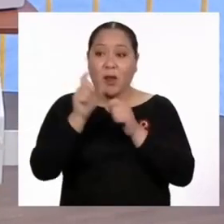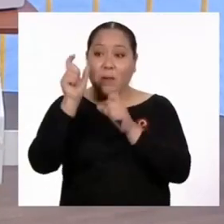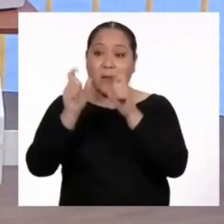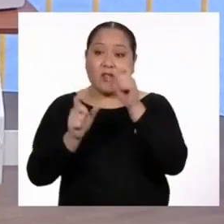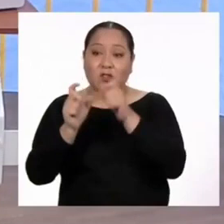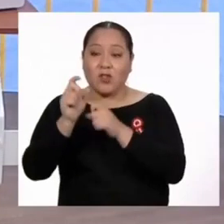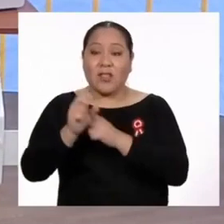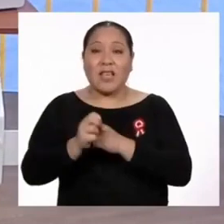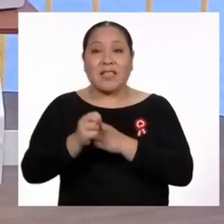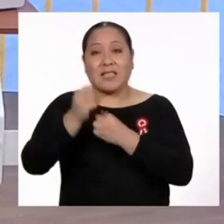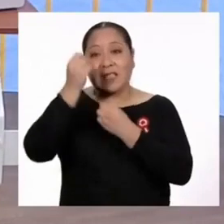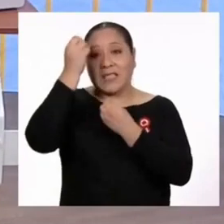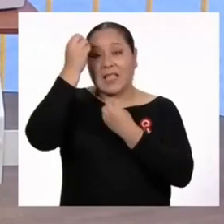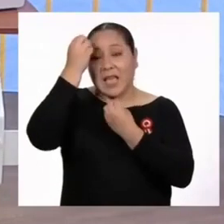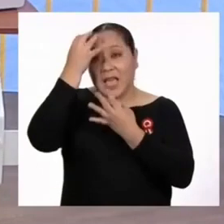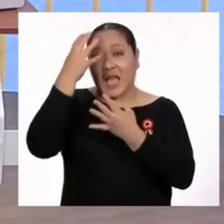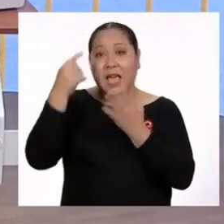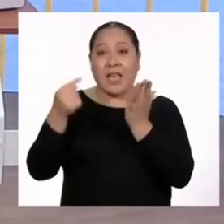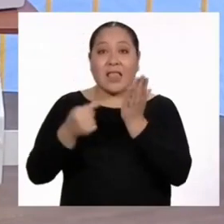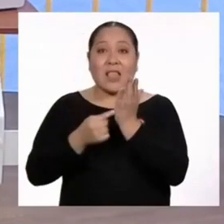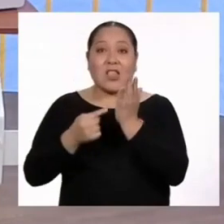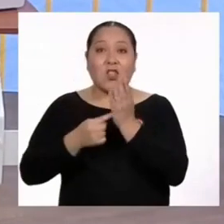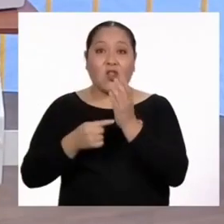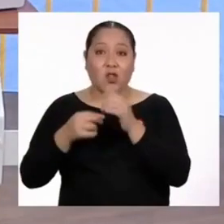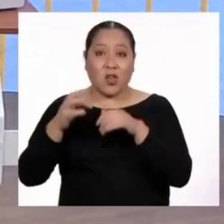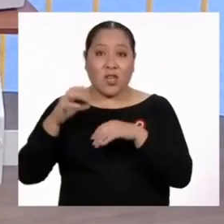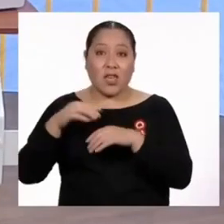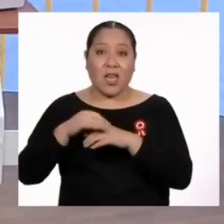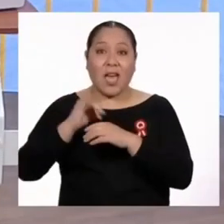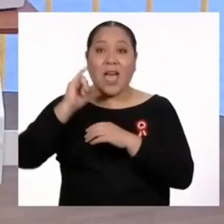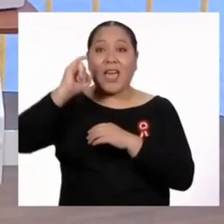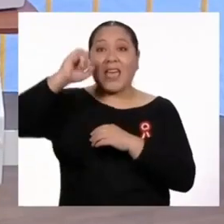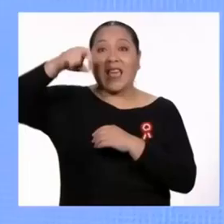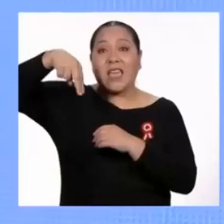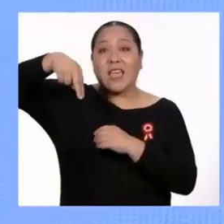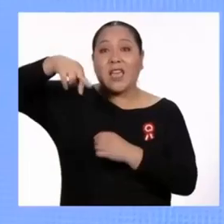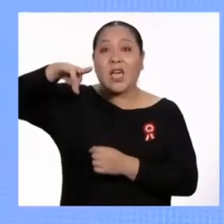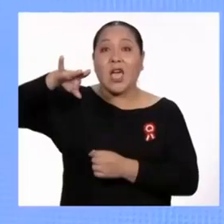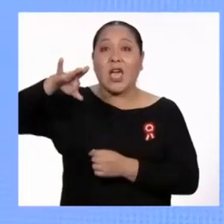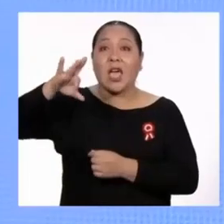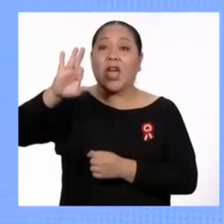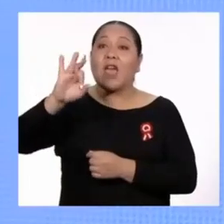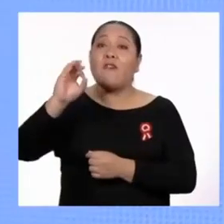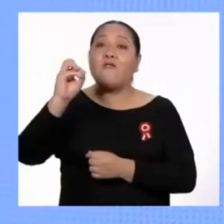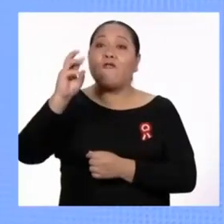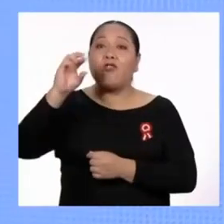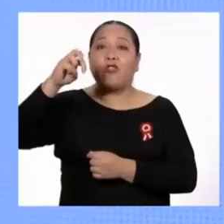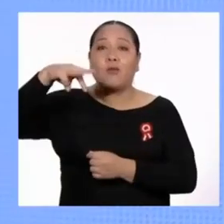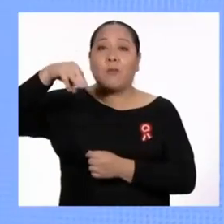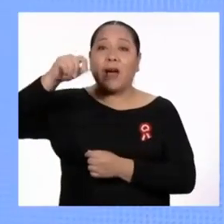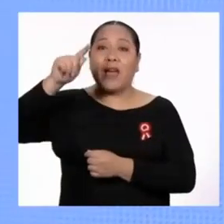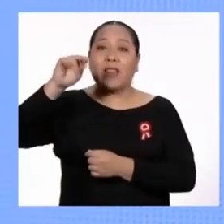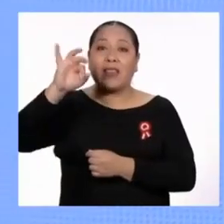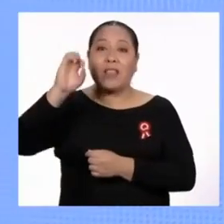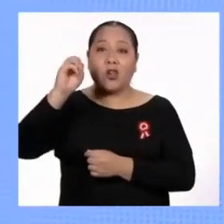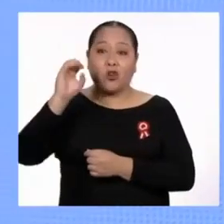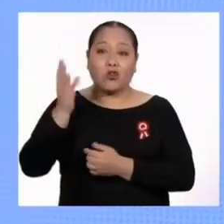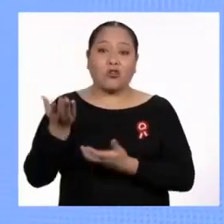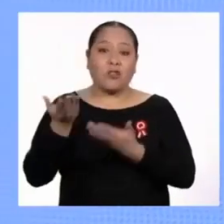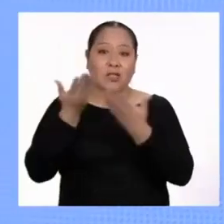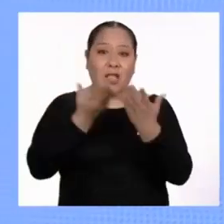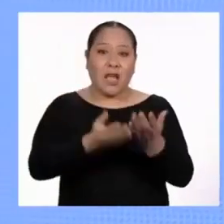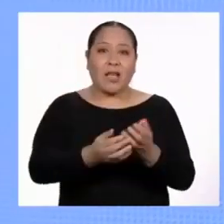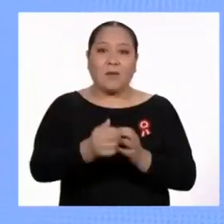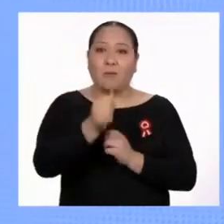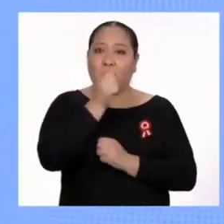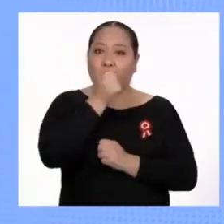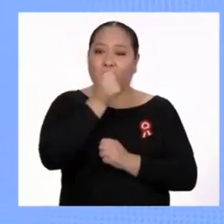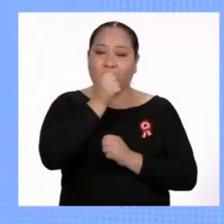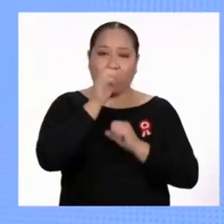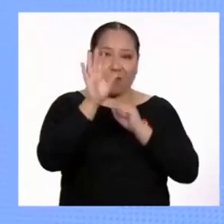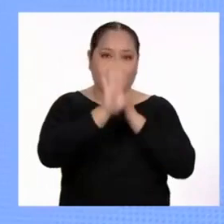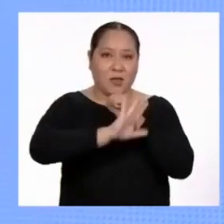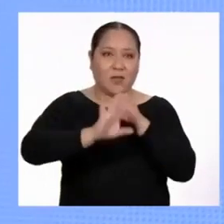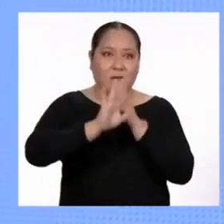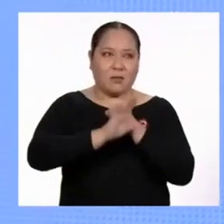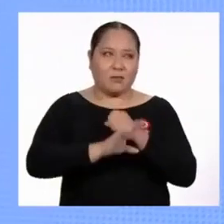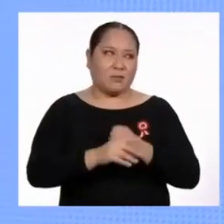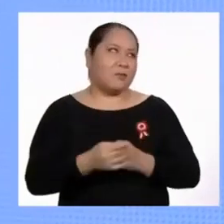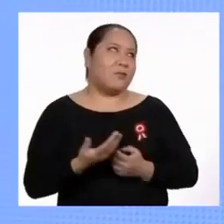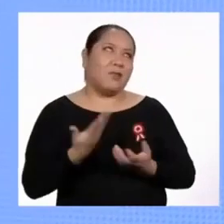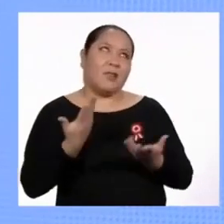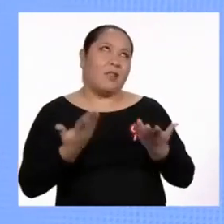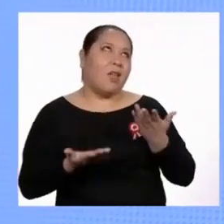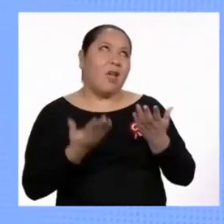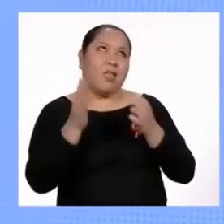elaborado estas contraseñas que nos dan tanta seguridad. ¡Tanta seguridad que ni uno mismo puede acceder a su